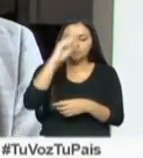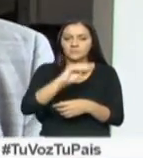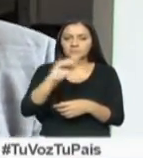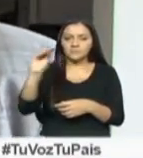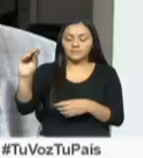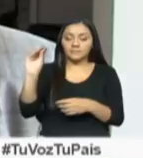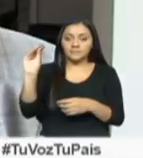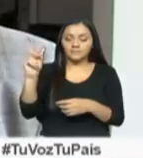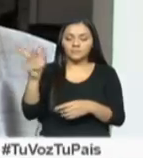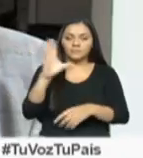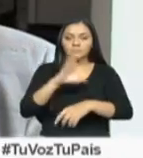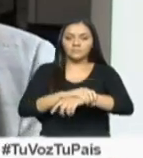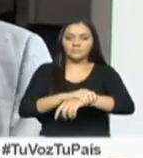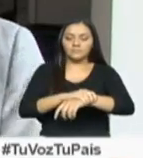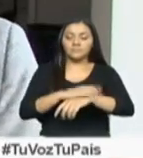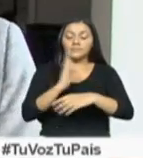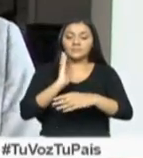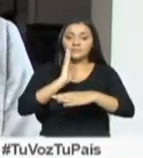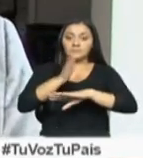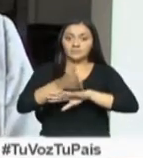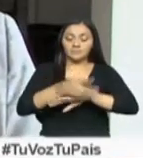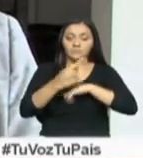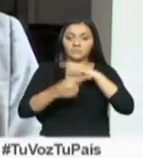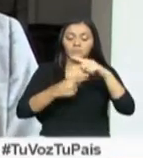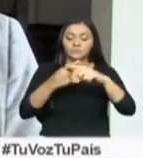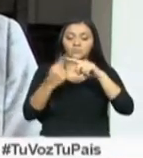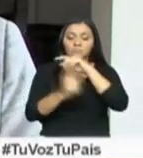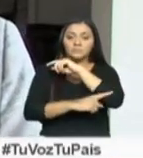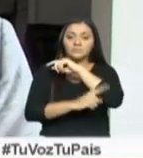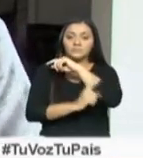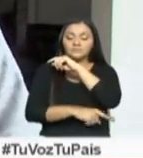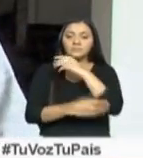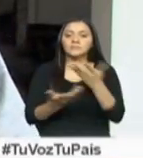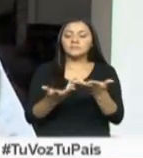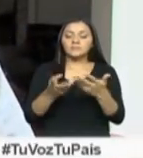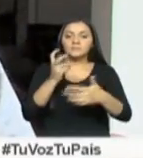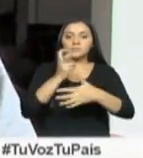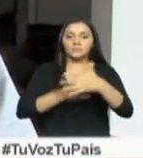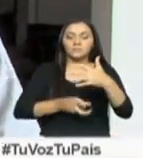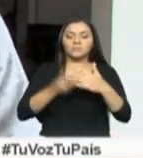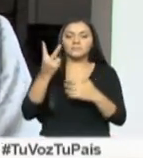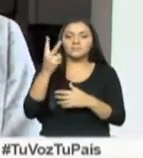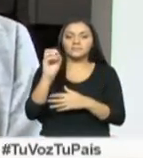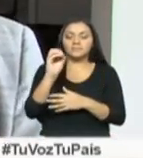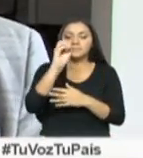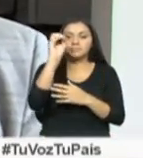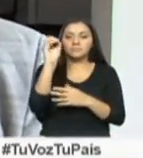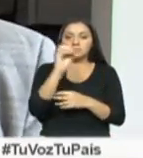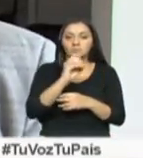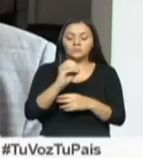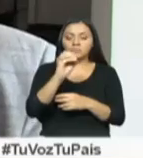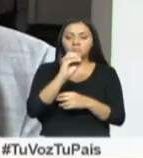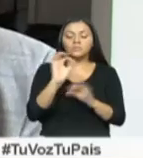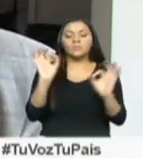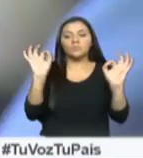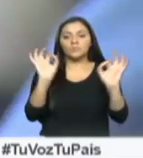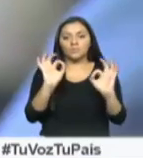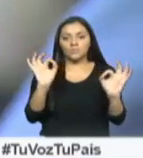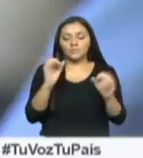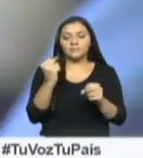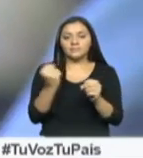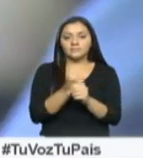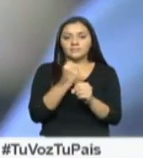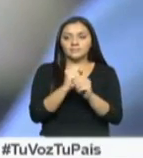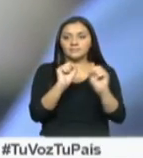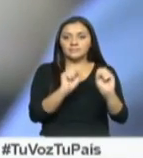para que los detengan. Luego, un efecto sancionatorio era una multa del 20% o si no, hacer labor comunitaria en